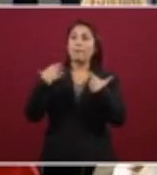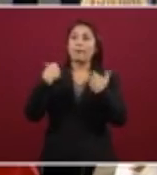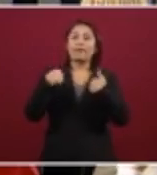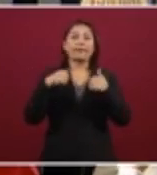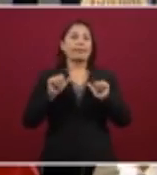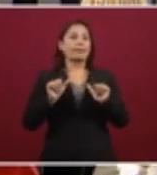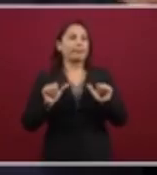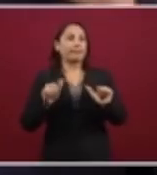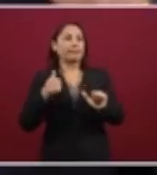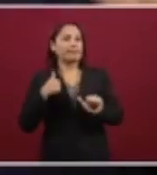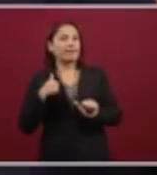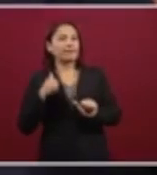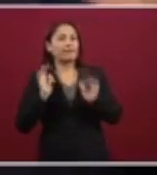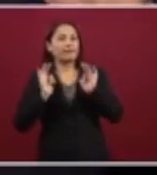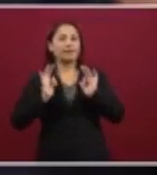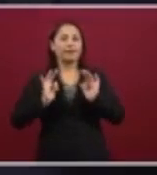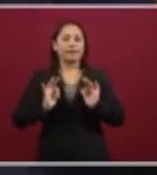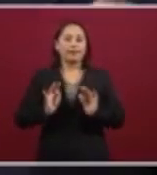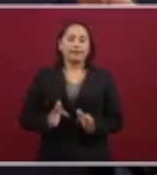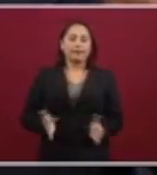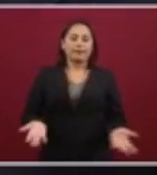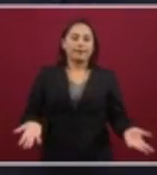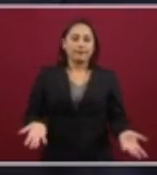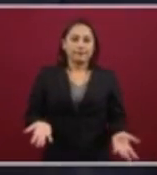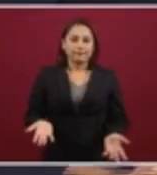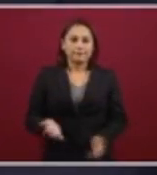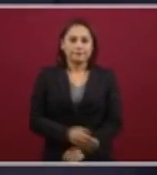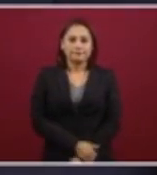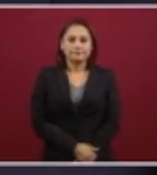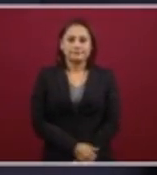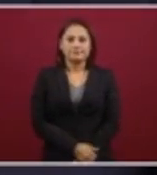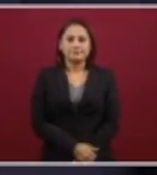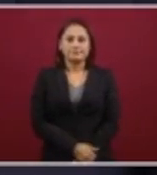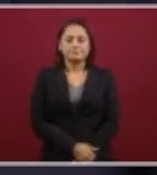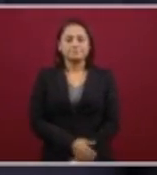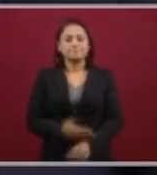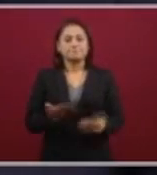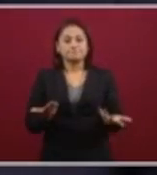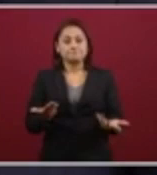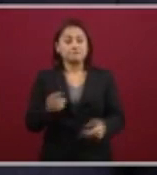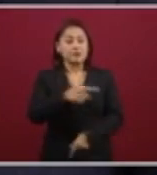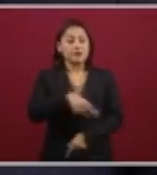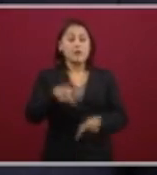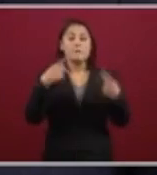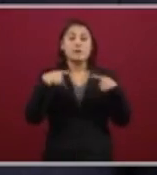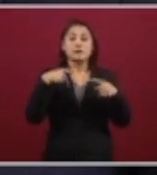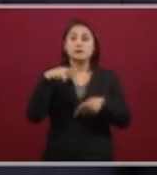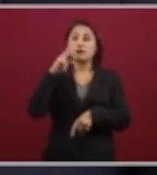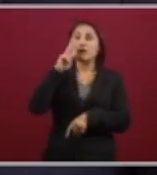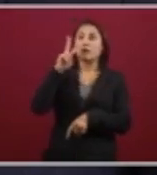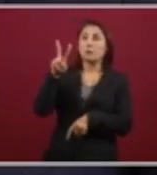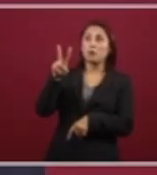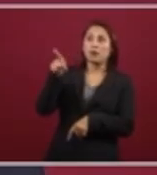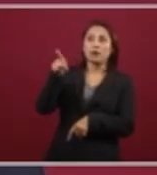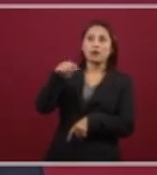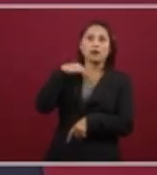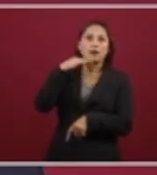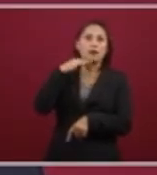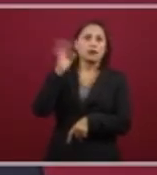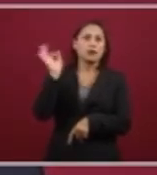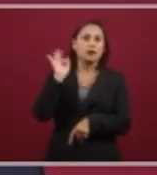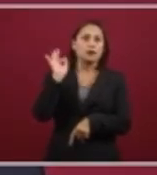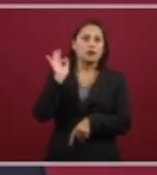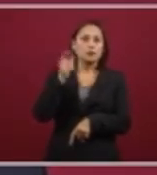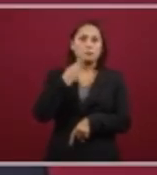Y jamás un cuestionamiento a la corrupción.